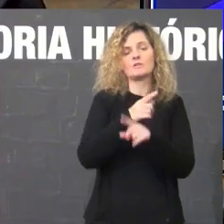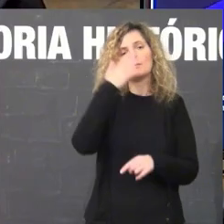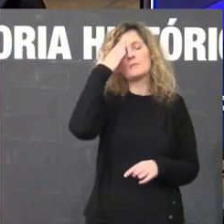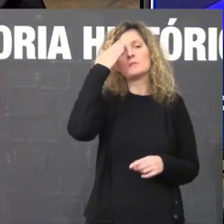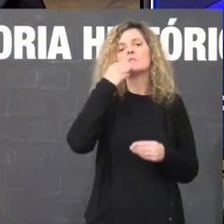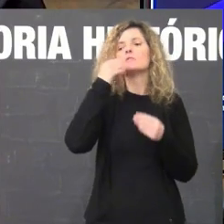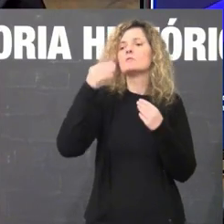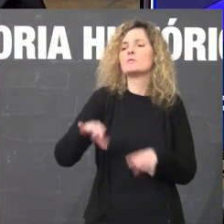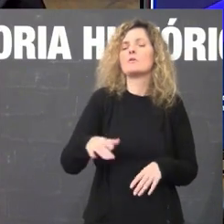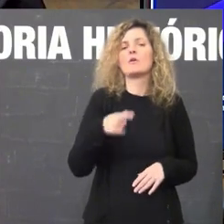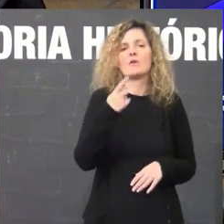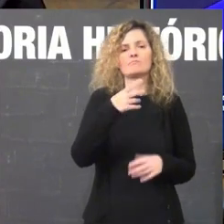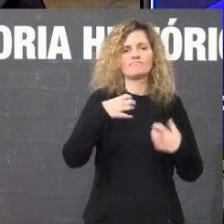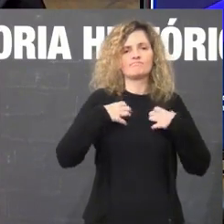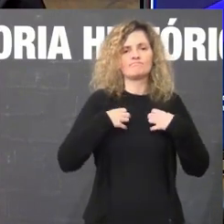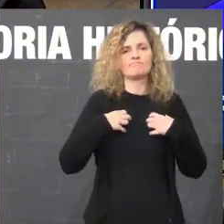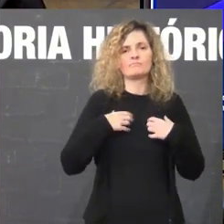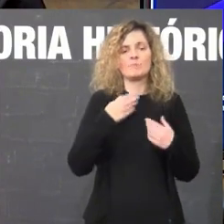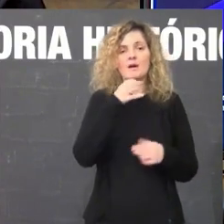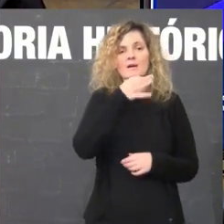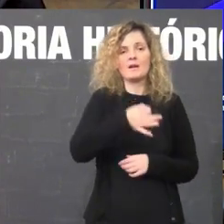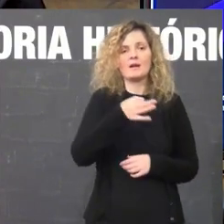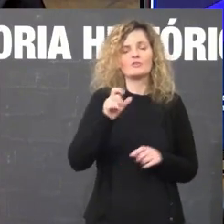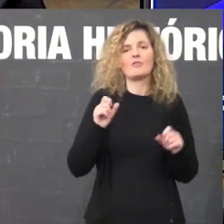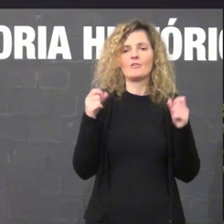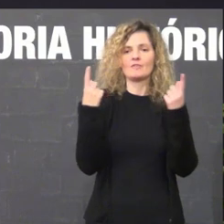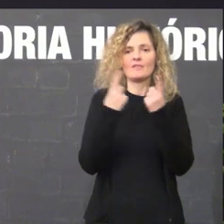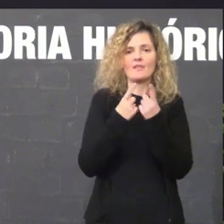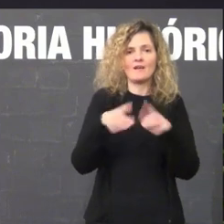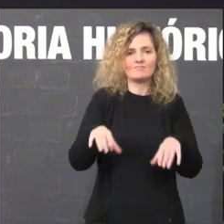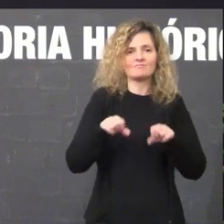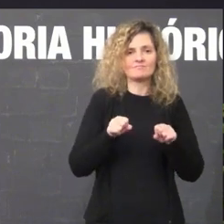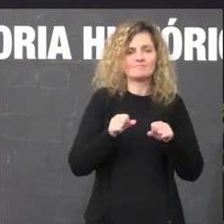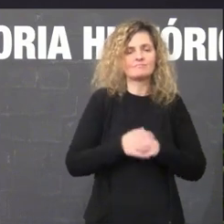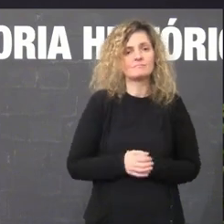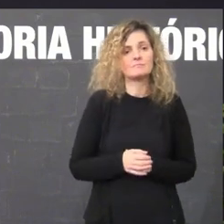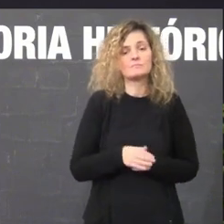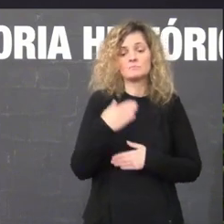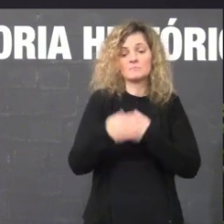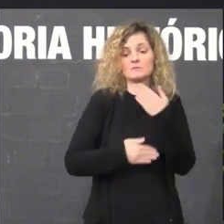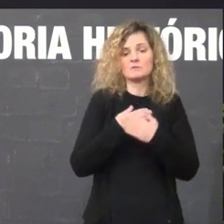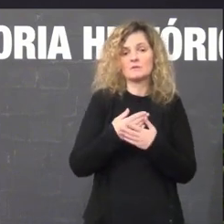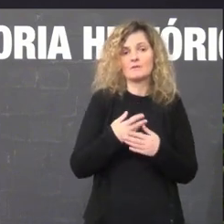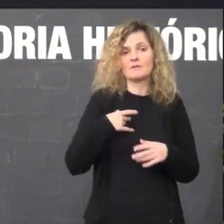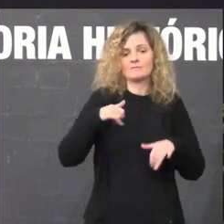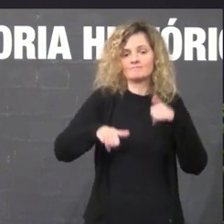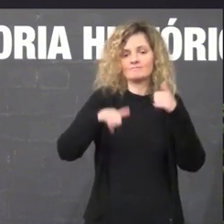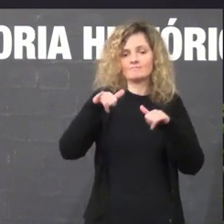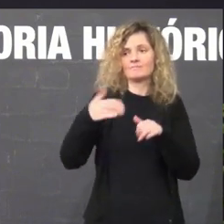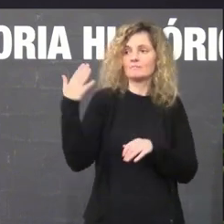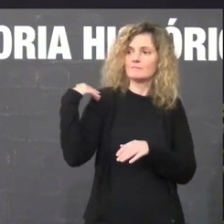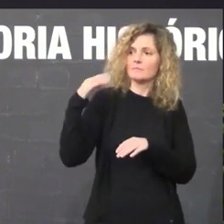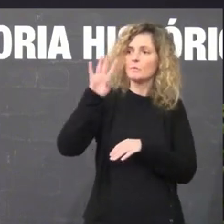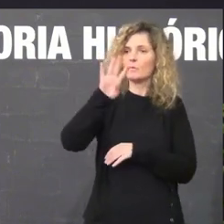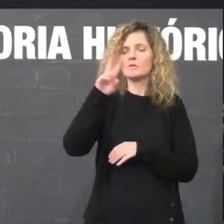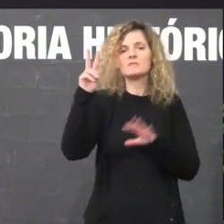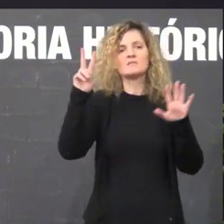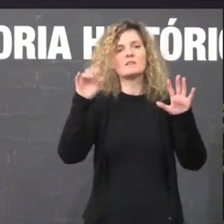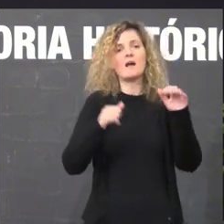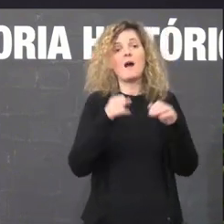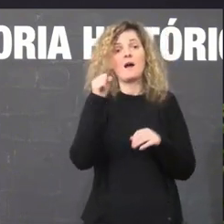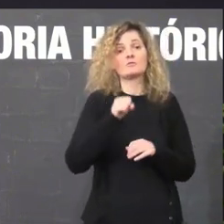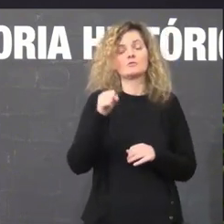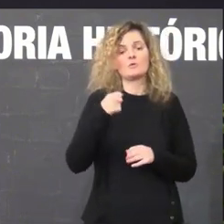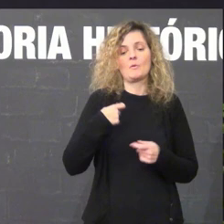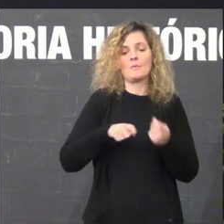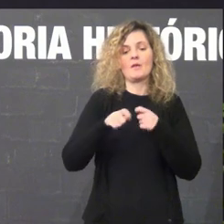y que tenían o monopolio de relato oficial Pues que seguir un manoseando fríos Five 47 años cuando se